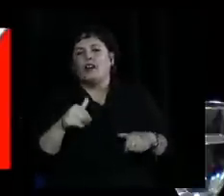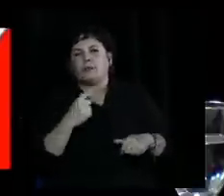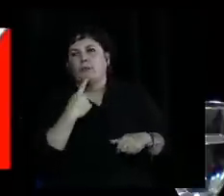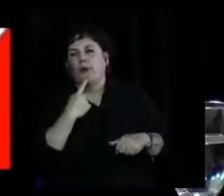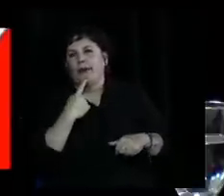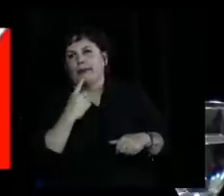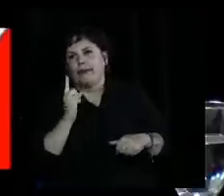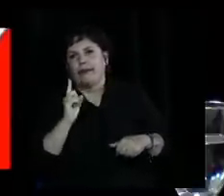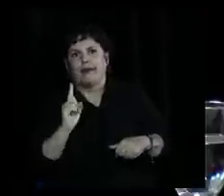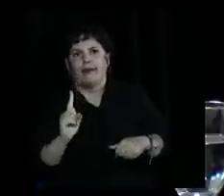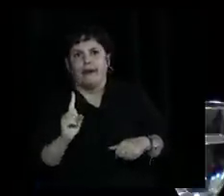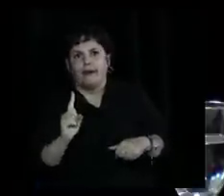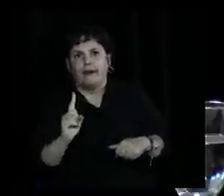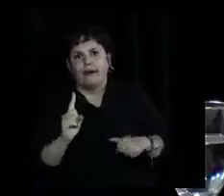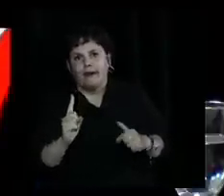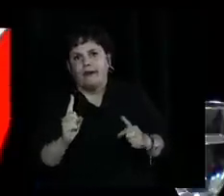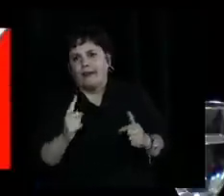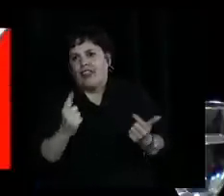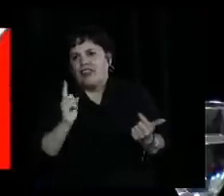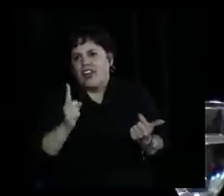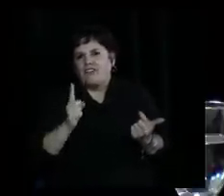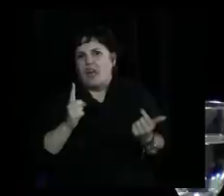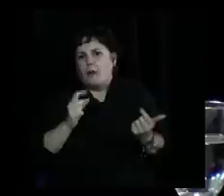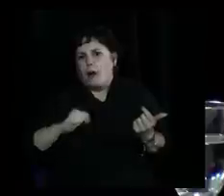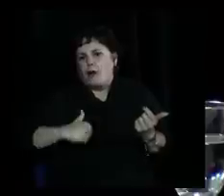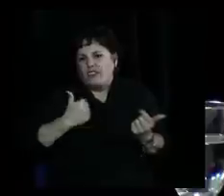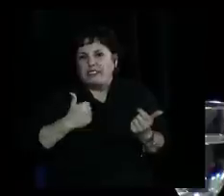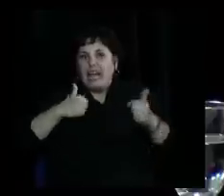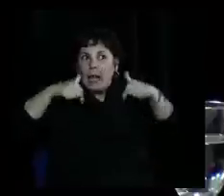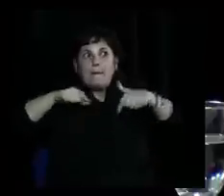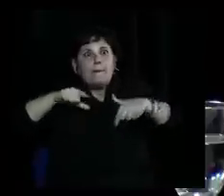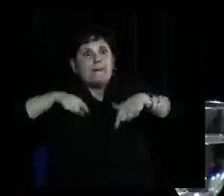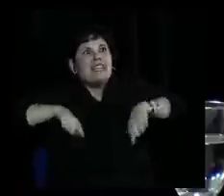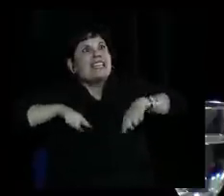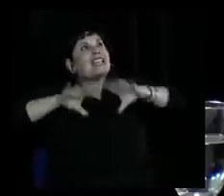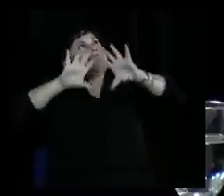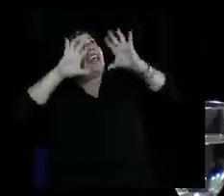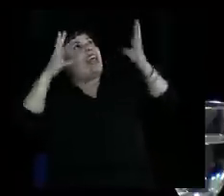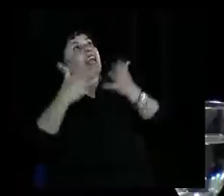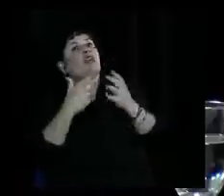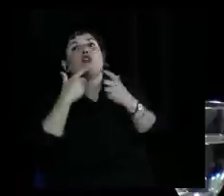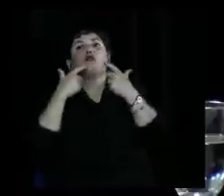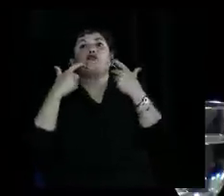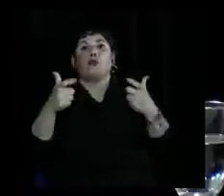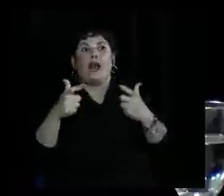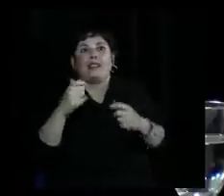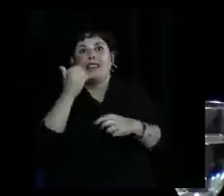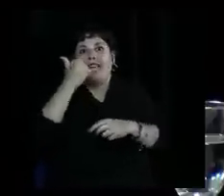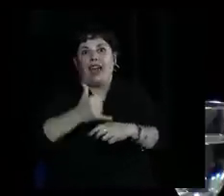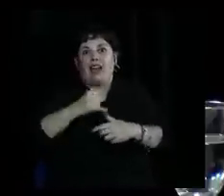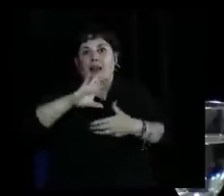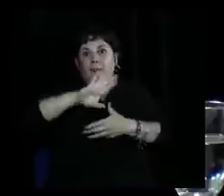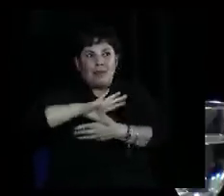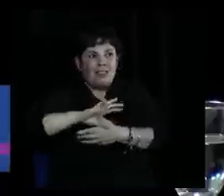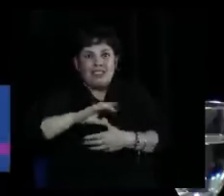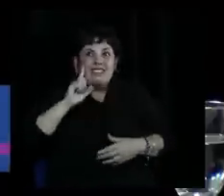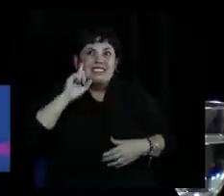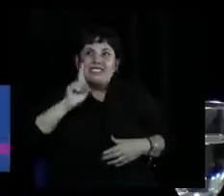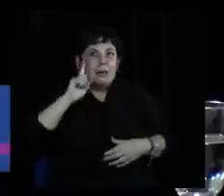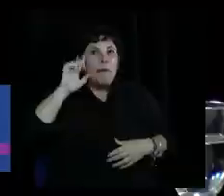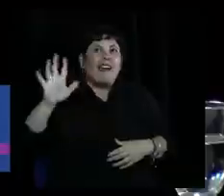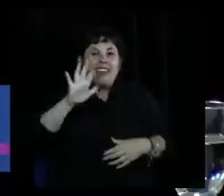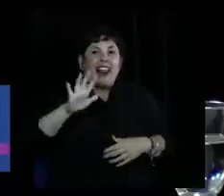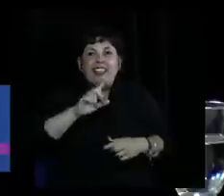tenemos que utilizar este ministerio, que por suerte existe el MIDE, sino que hubiera sido en medio de la pandemia sin el MIDE,